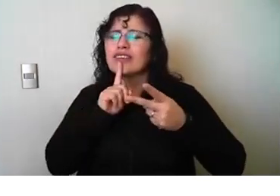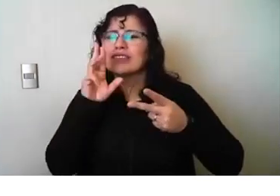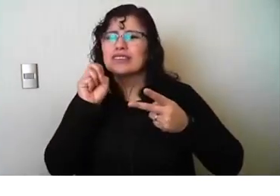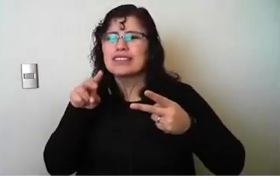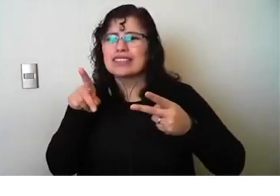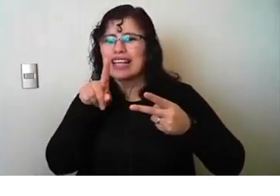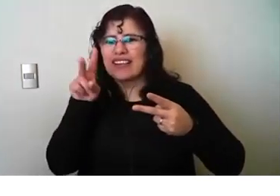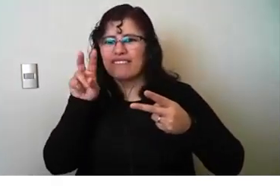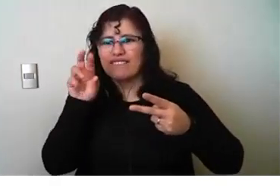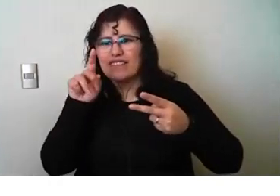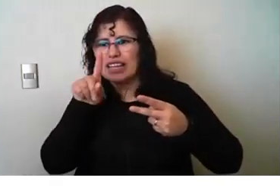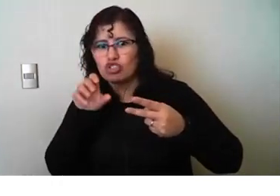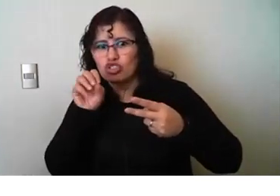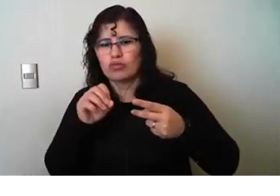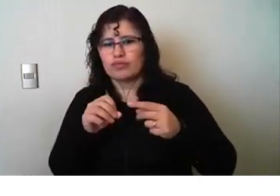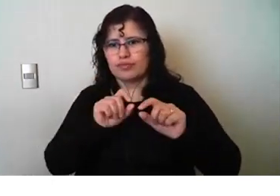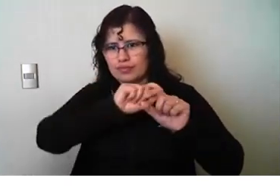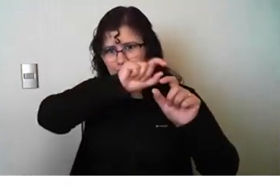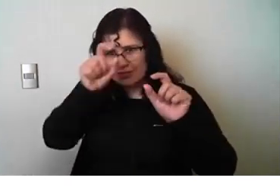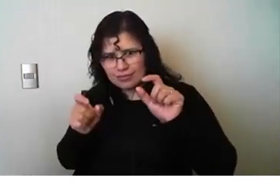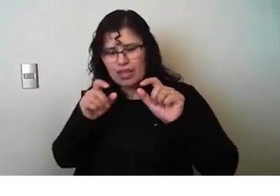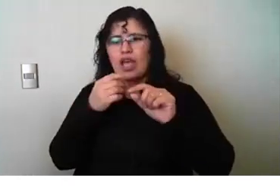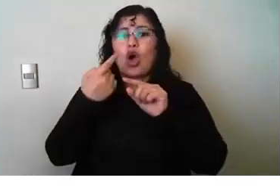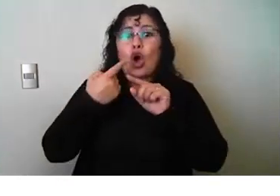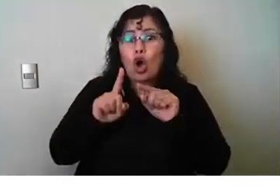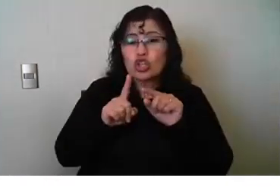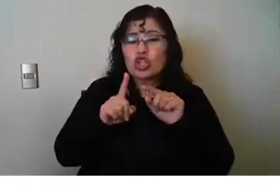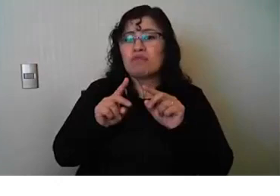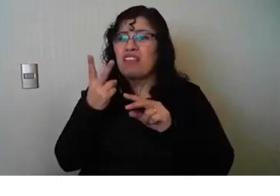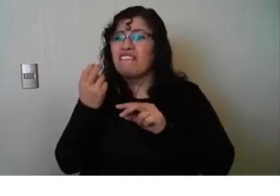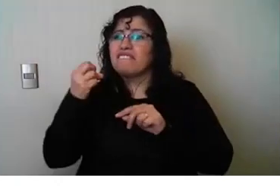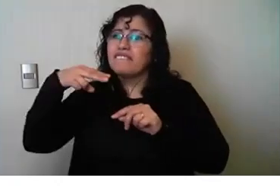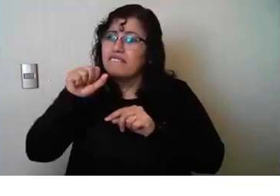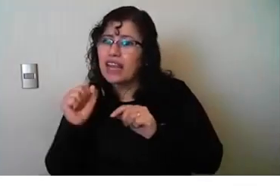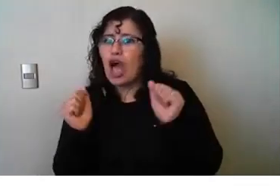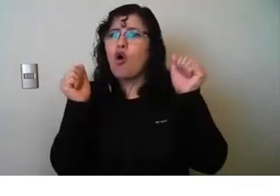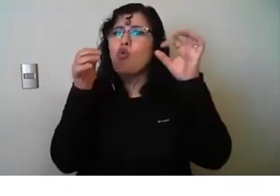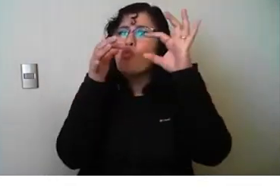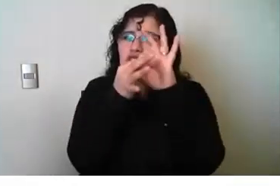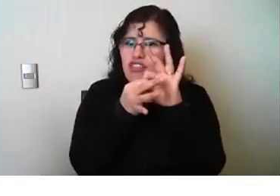son venas que siempre acompañan a las arterias y generalmente suelen tomar los mismos